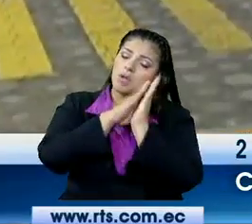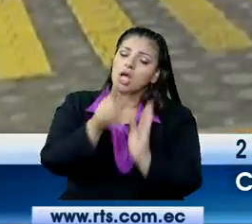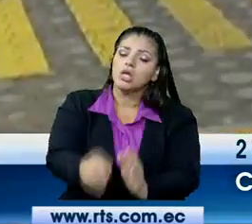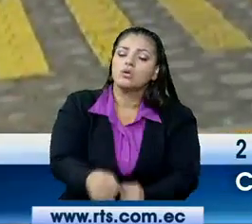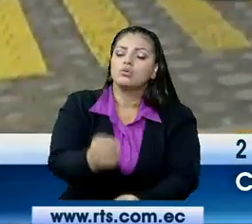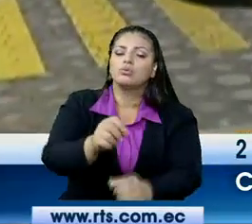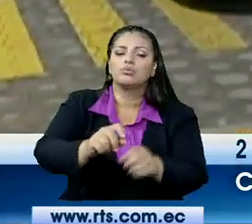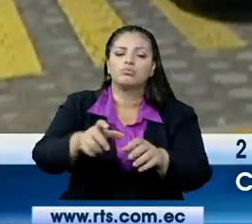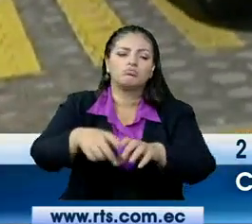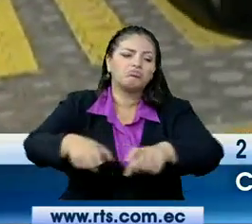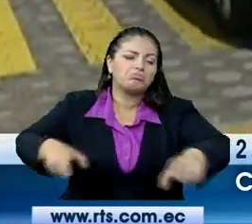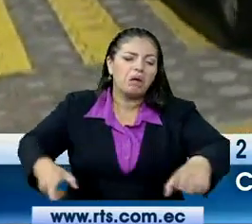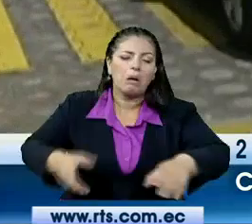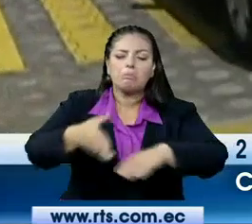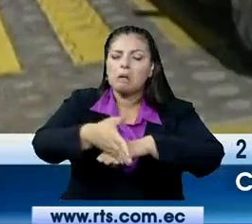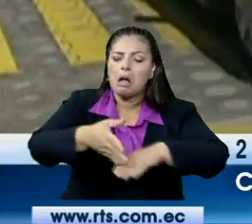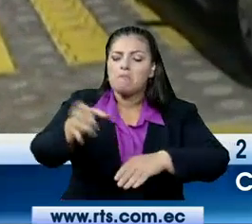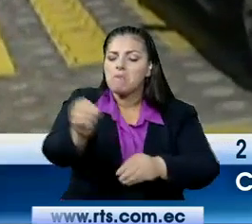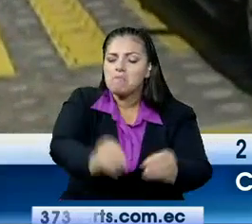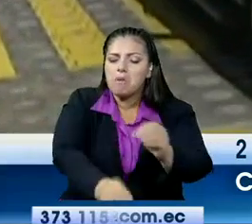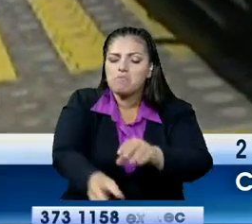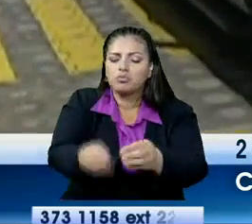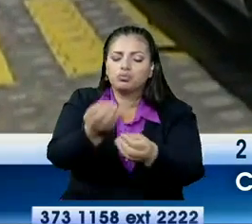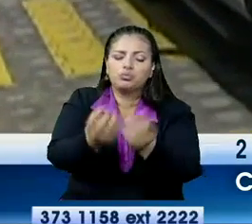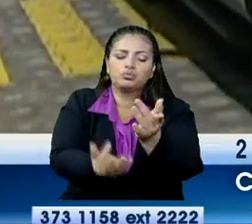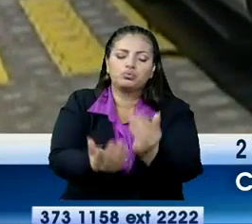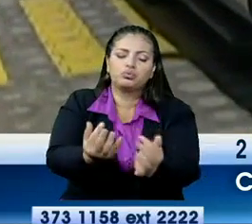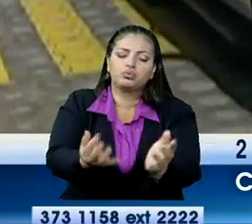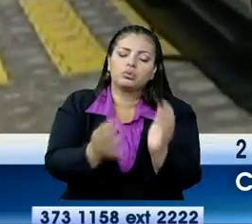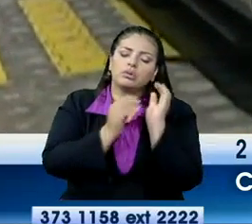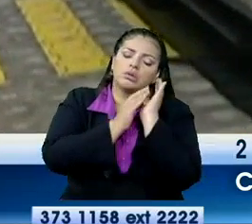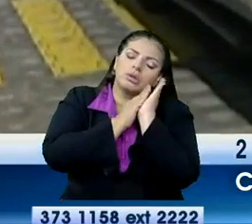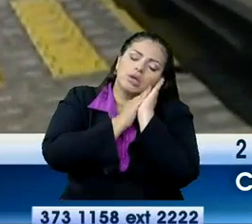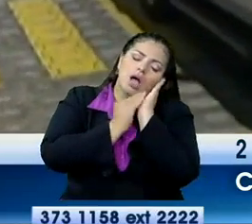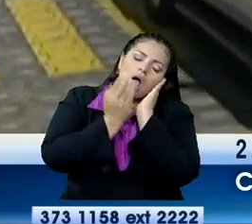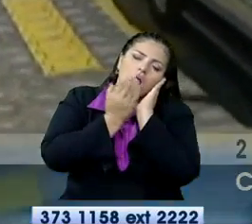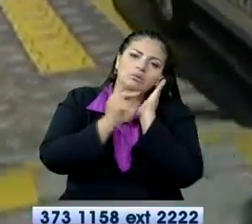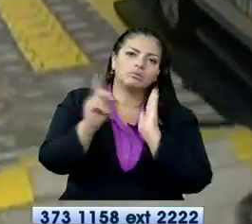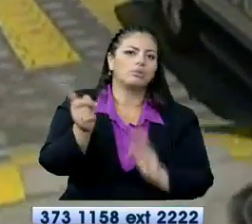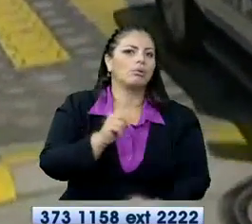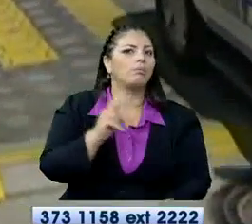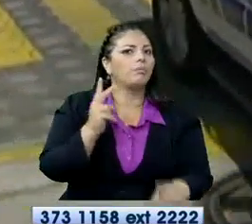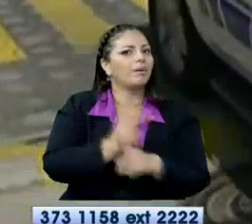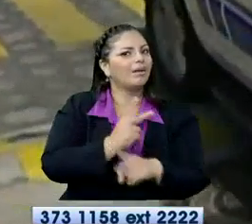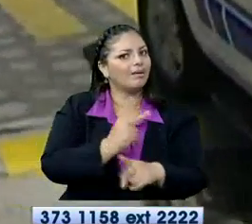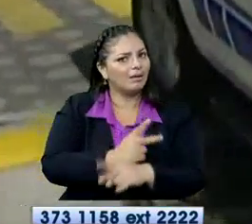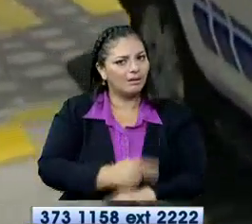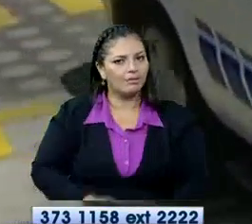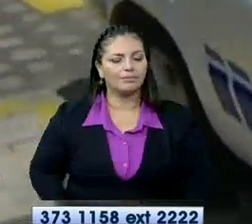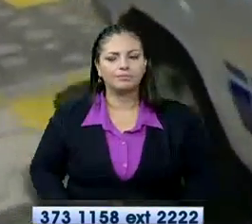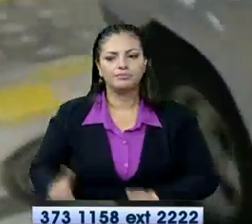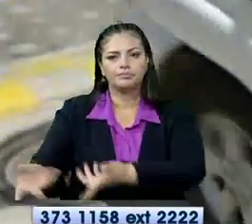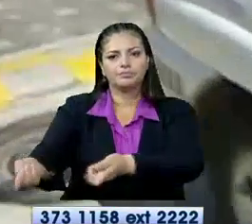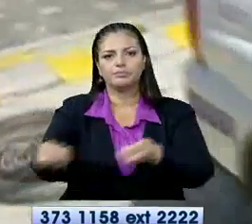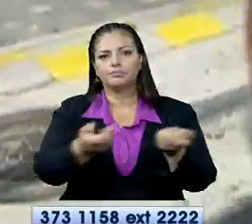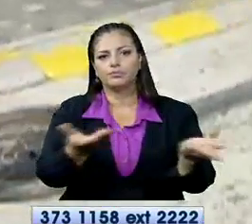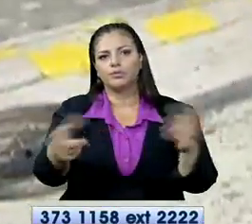cuerpos fueron trasladados a la morgue por medicina legal. Informó Priscila Cadena.